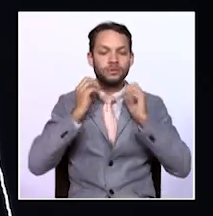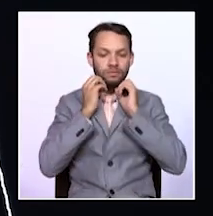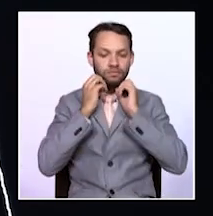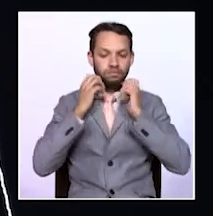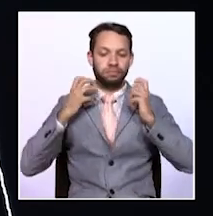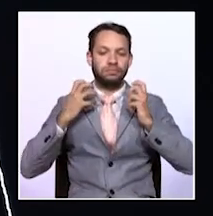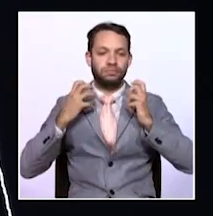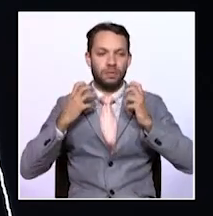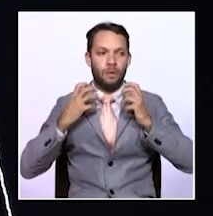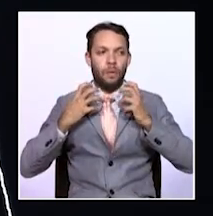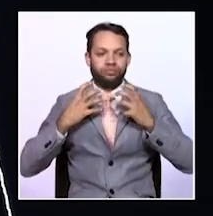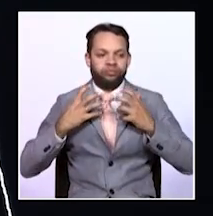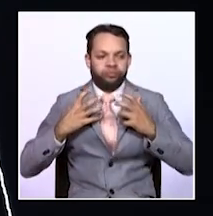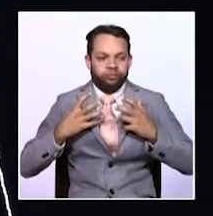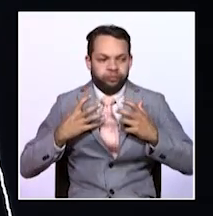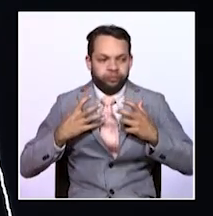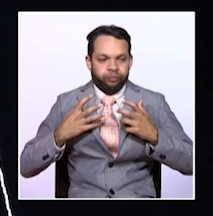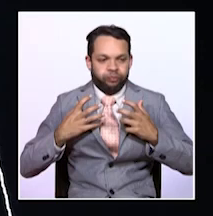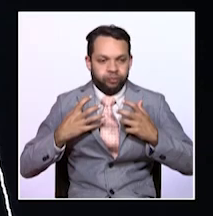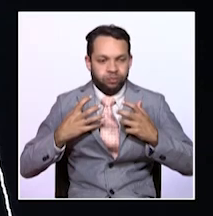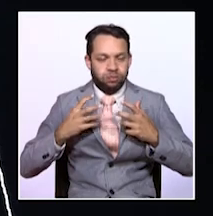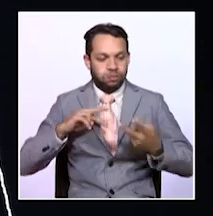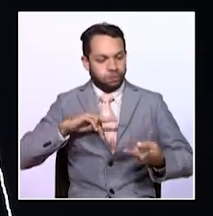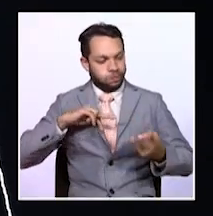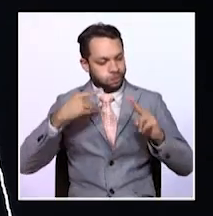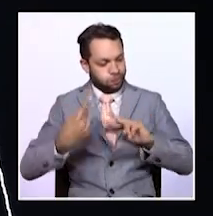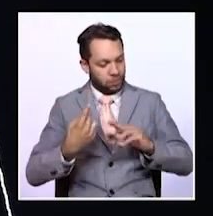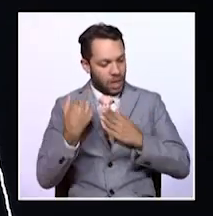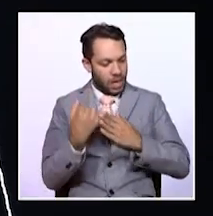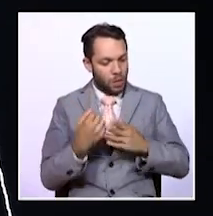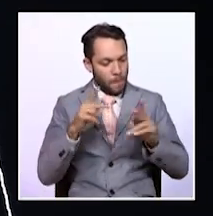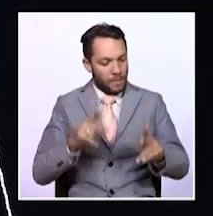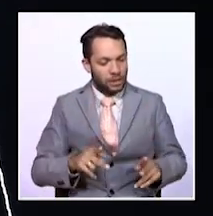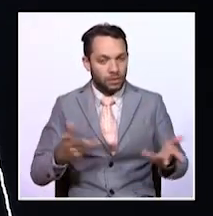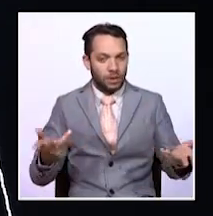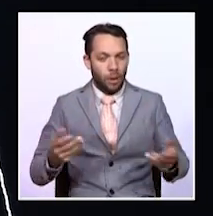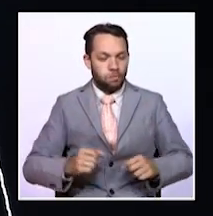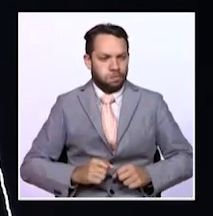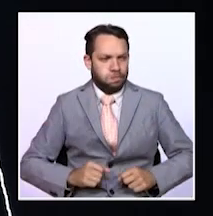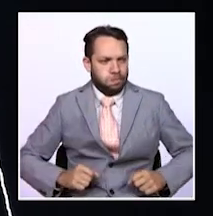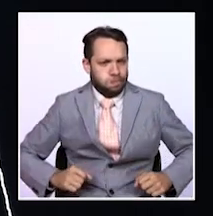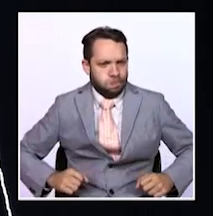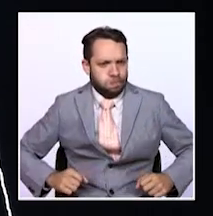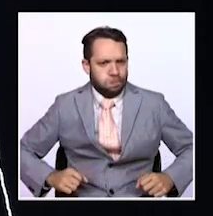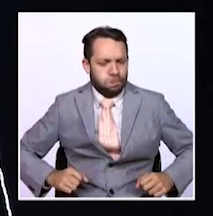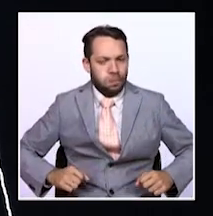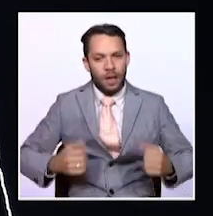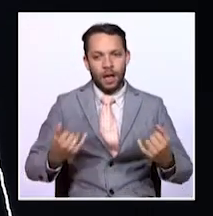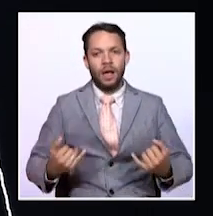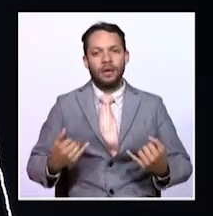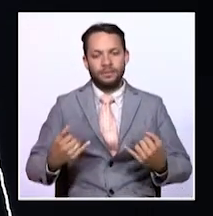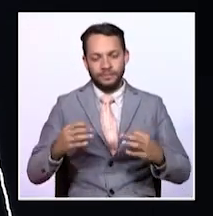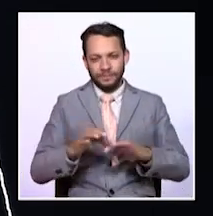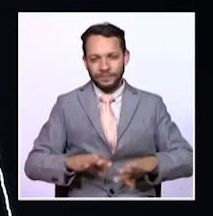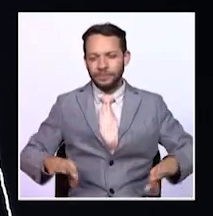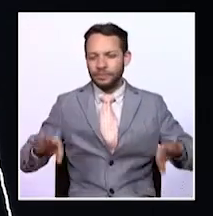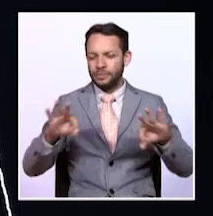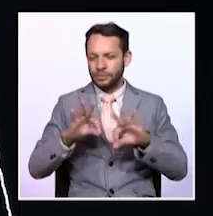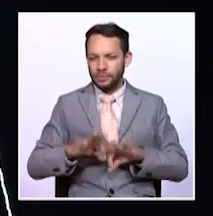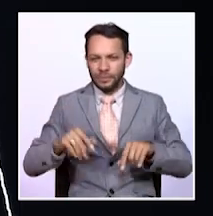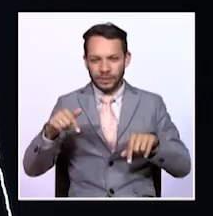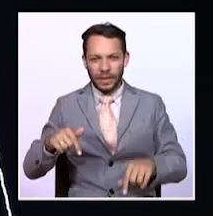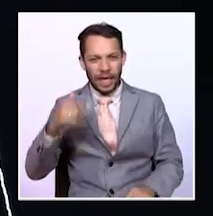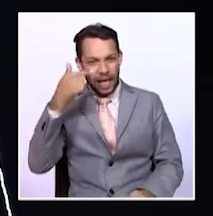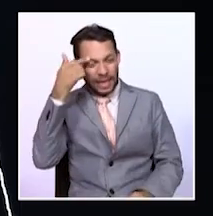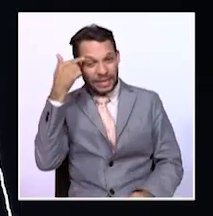llamamos adenoma y se altera la función de la glándula. Observen ustedes que aquí esta parte que tenemos en negro